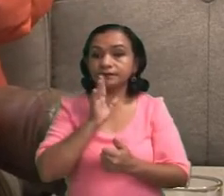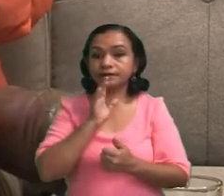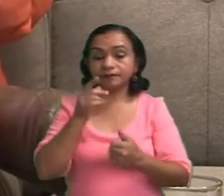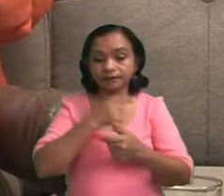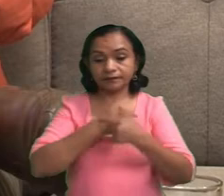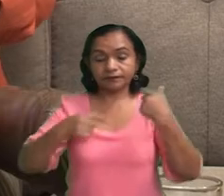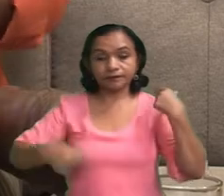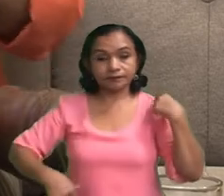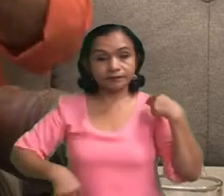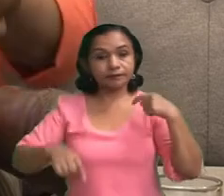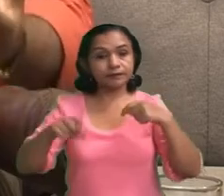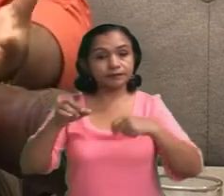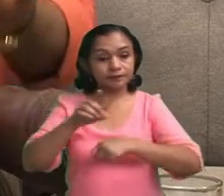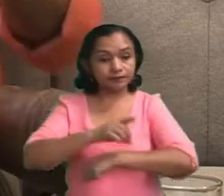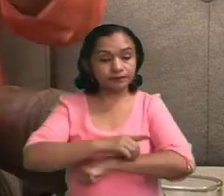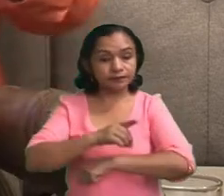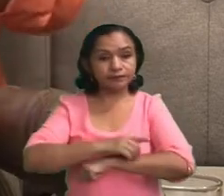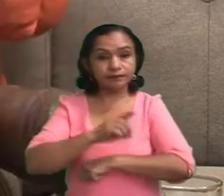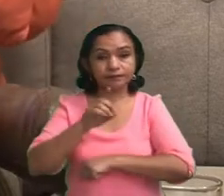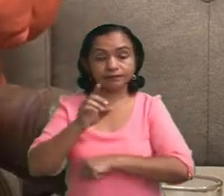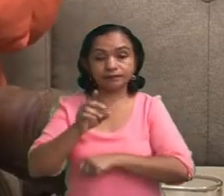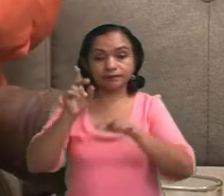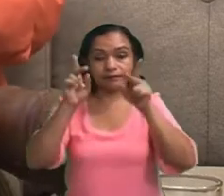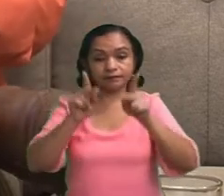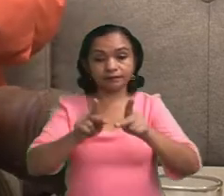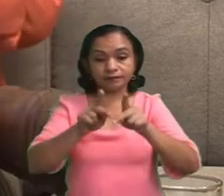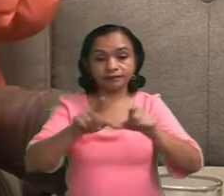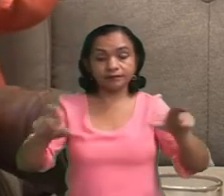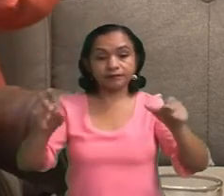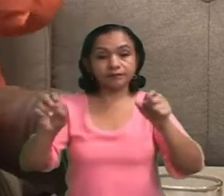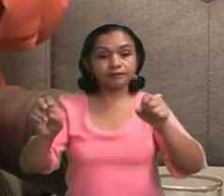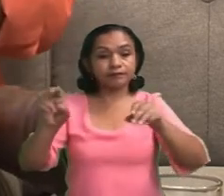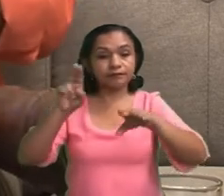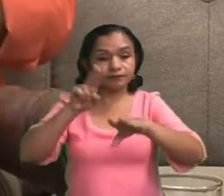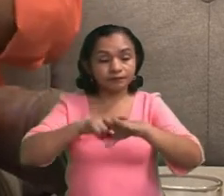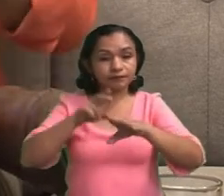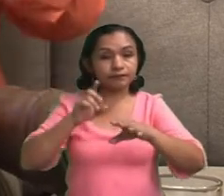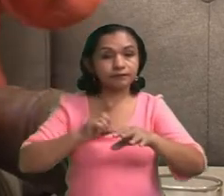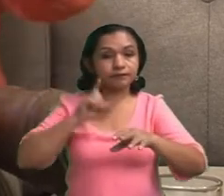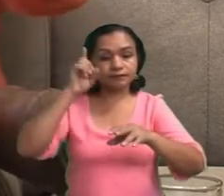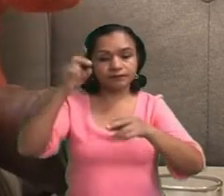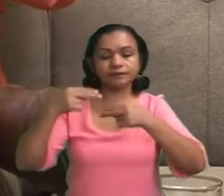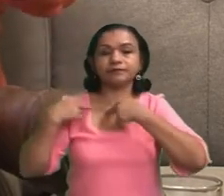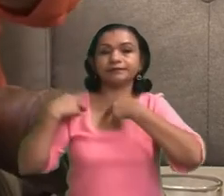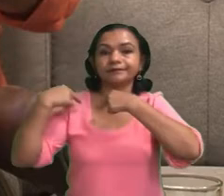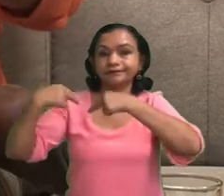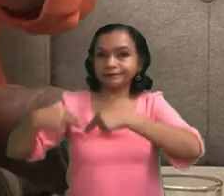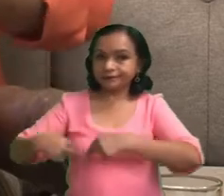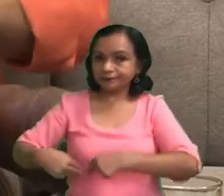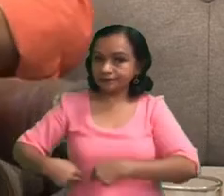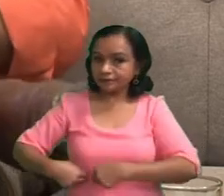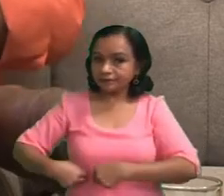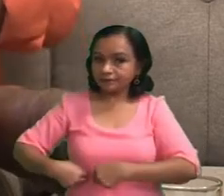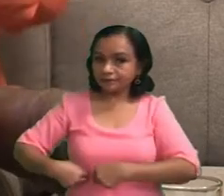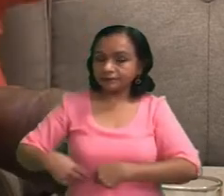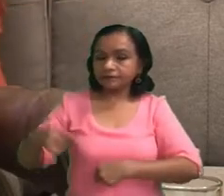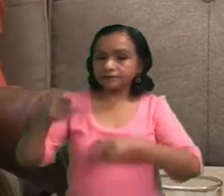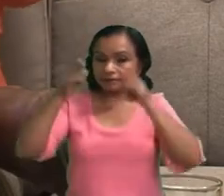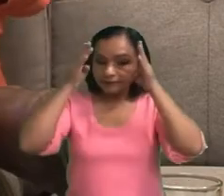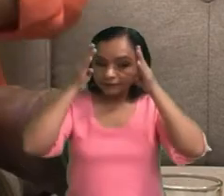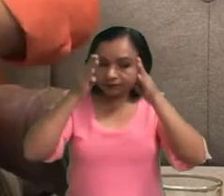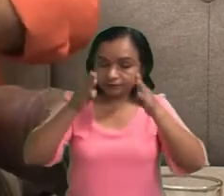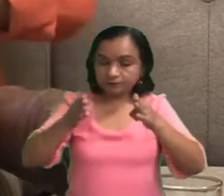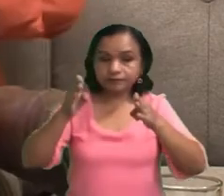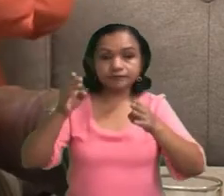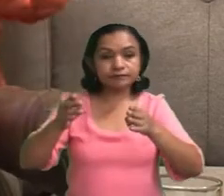al gobierno, se hace un plan nacional de desarrollo humano y se hace énfasis en el ser humano, que